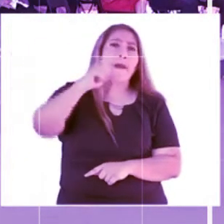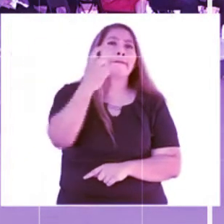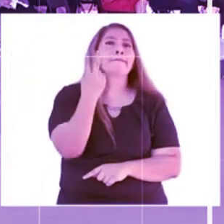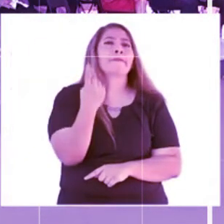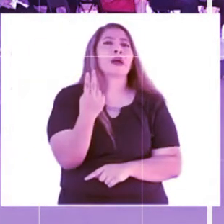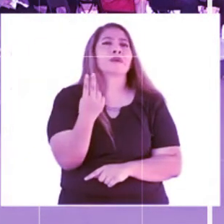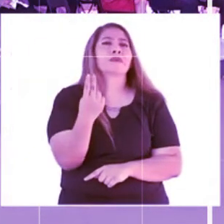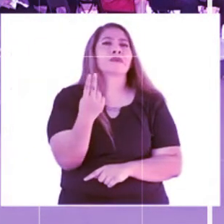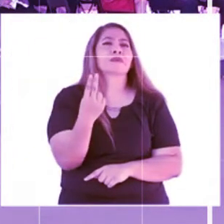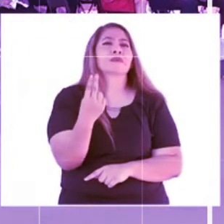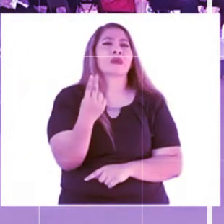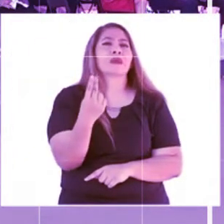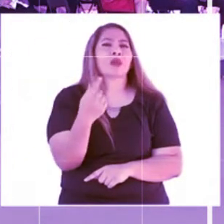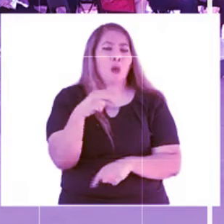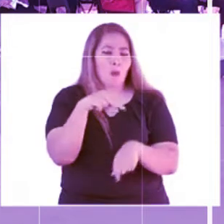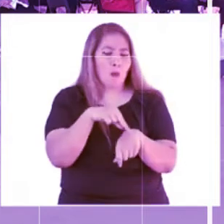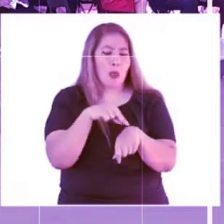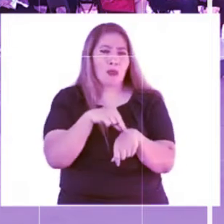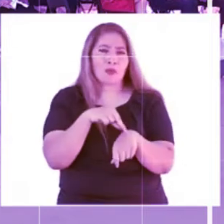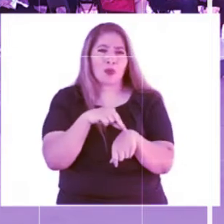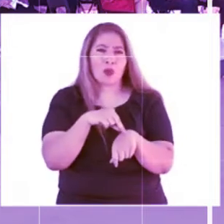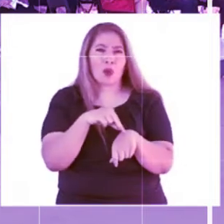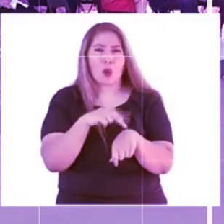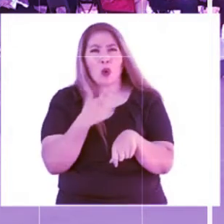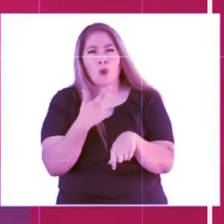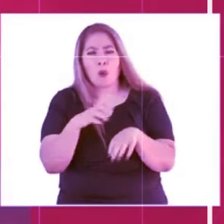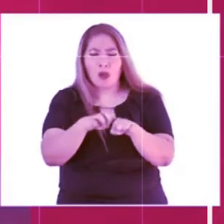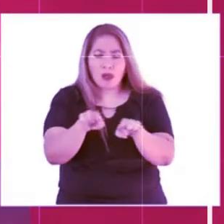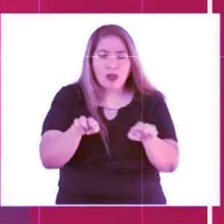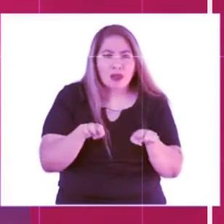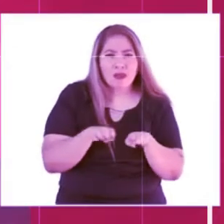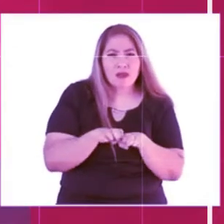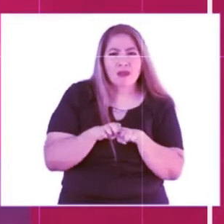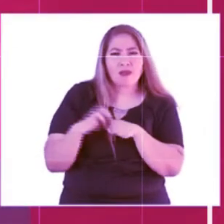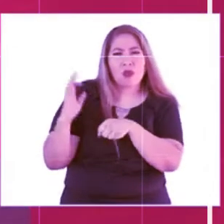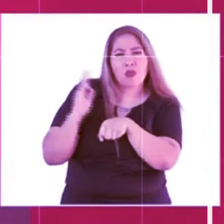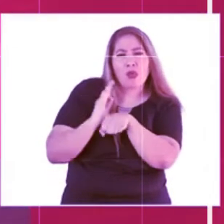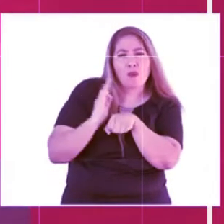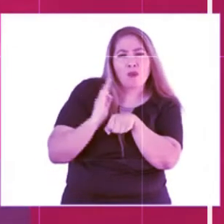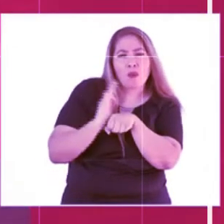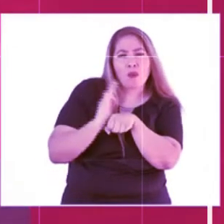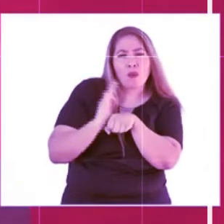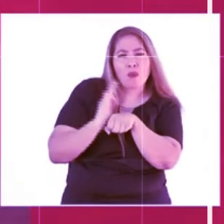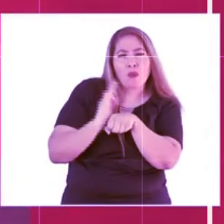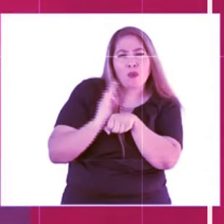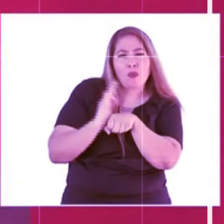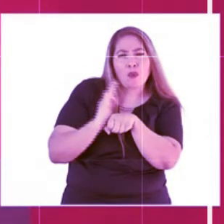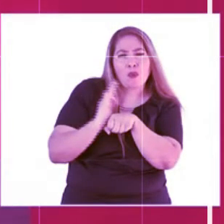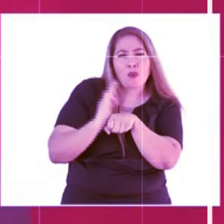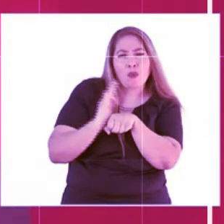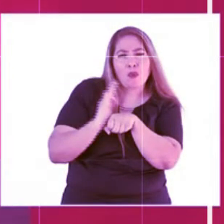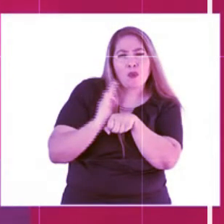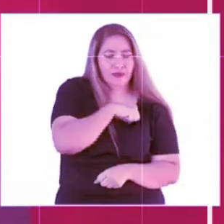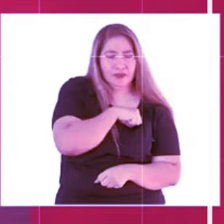25 con insumos médicos como equipo de protección para trabajadores de la salud,